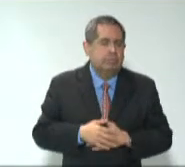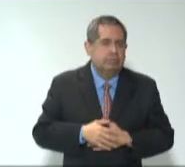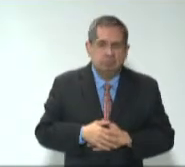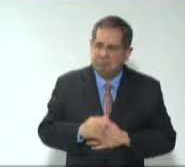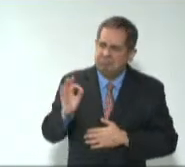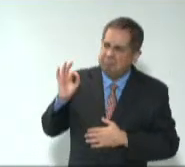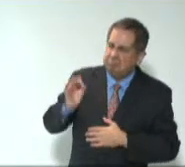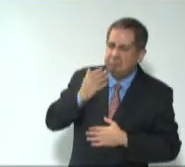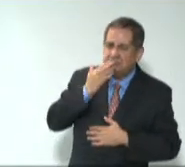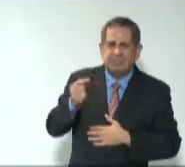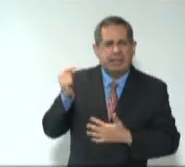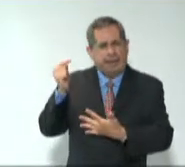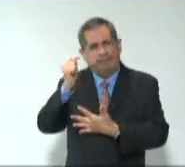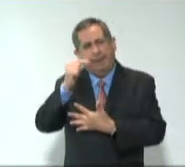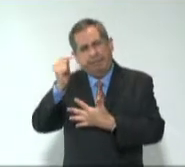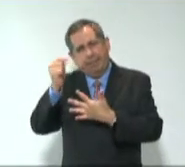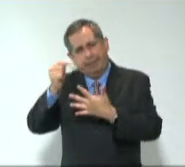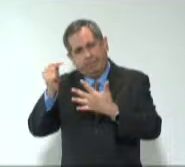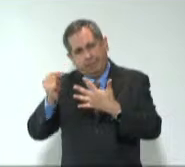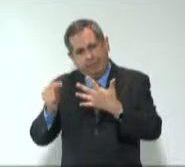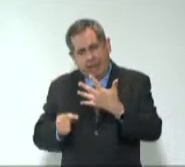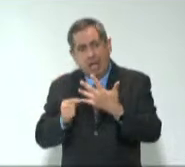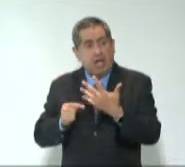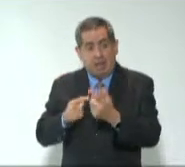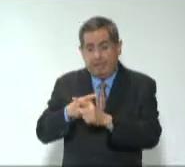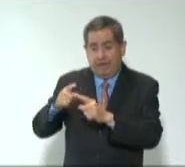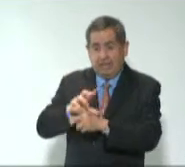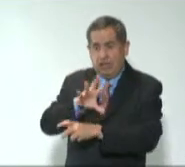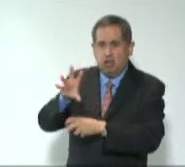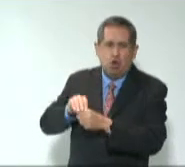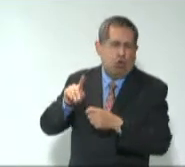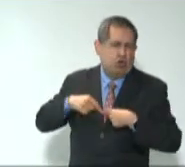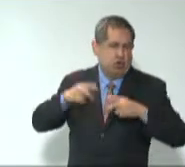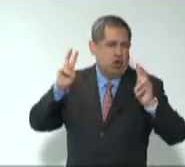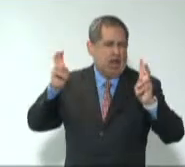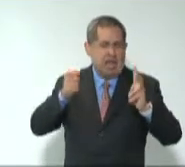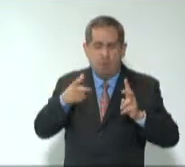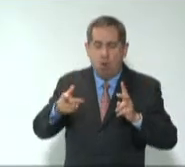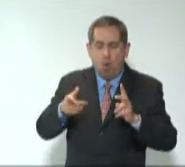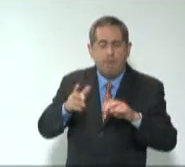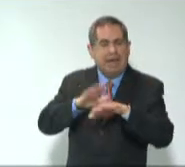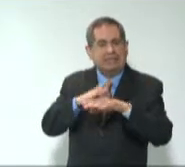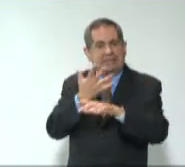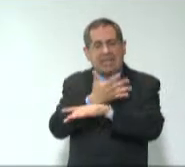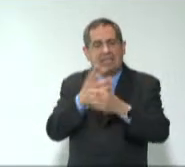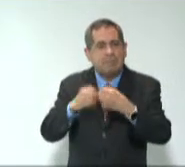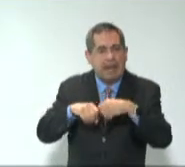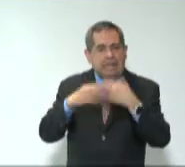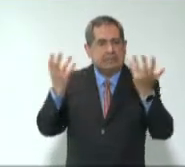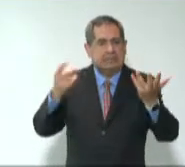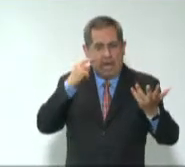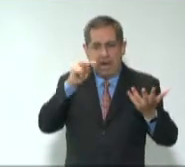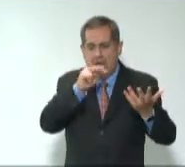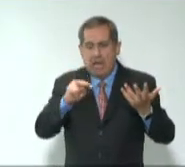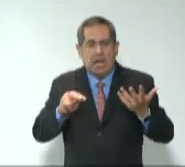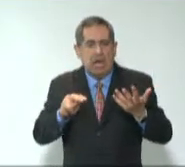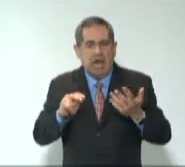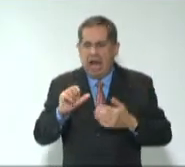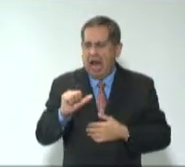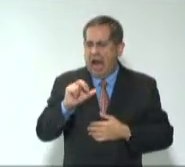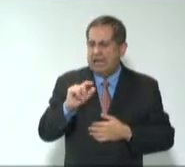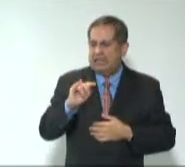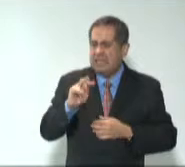correctamente pues de todas estas esferas mágicas yo les llamo estas esferas transparentes de la transparencia activa y de la